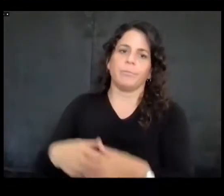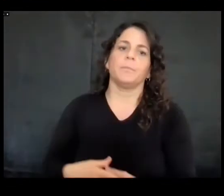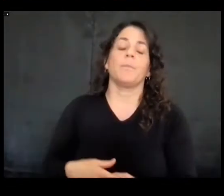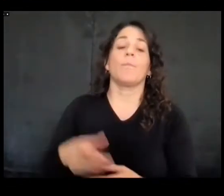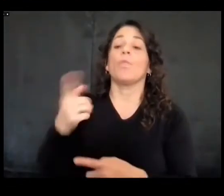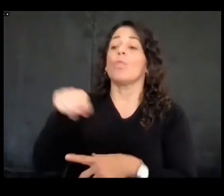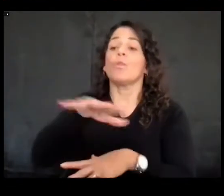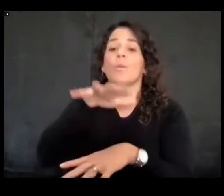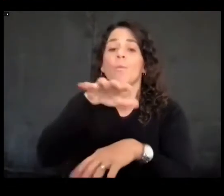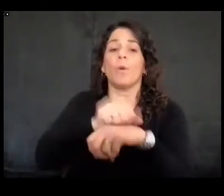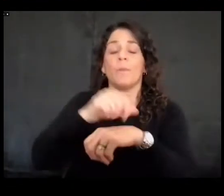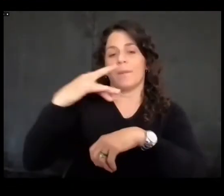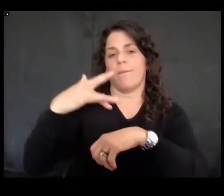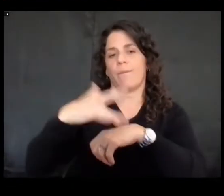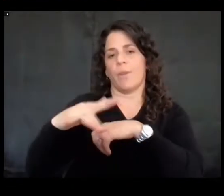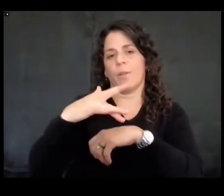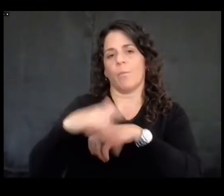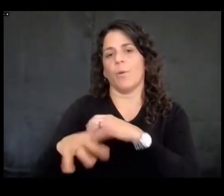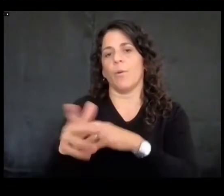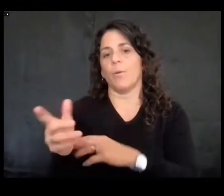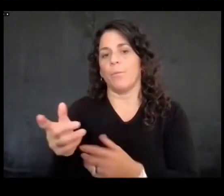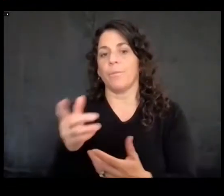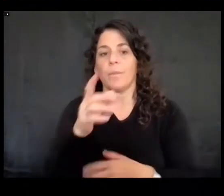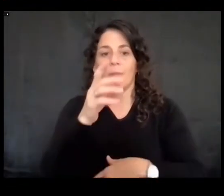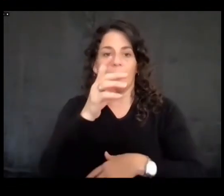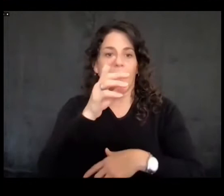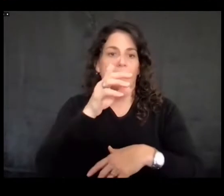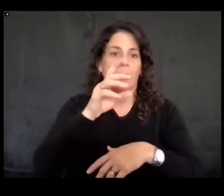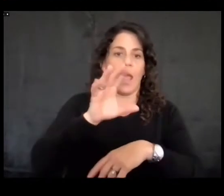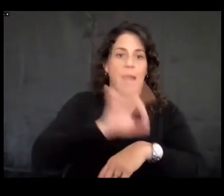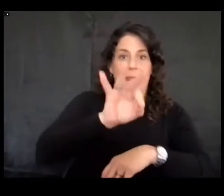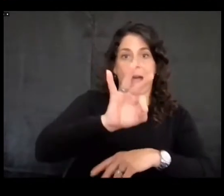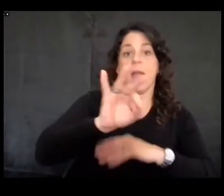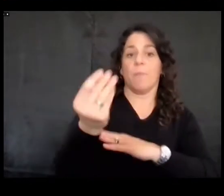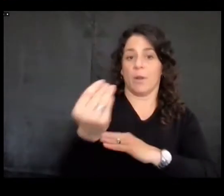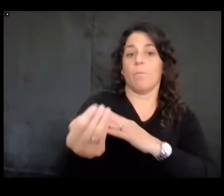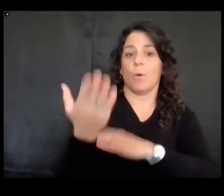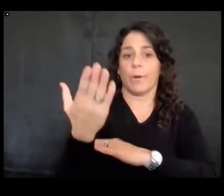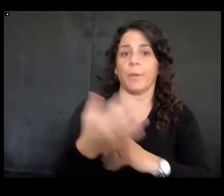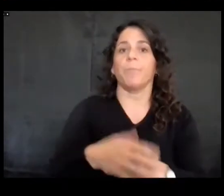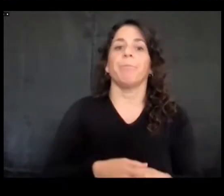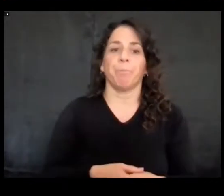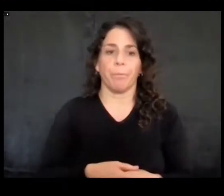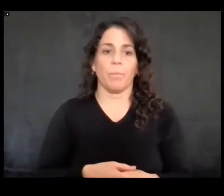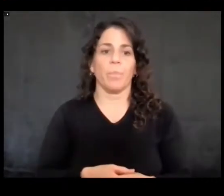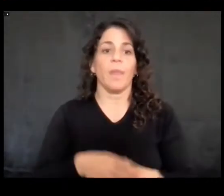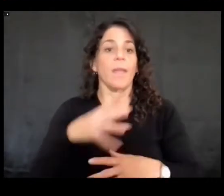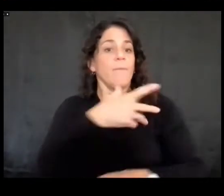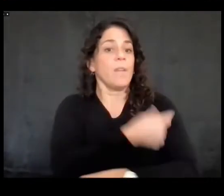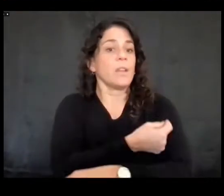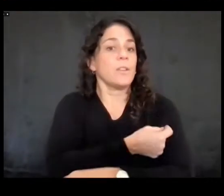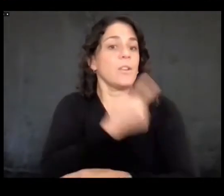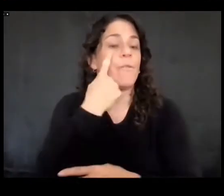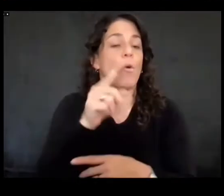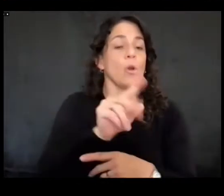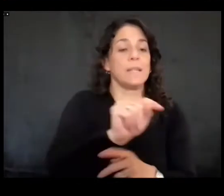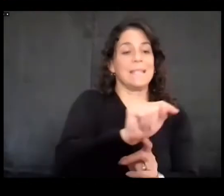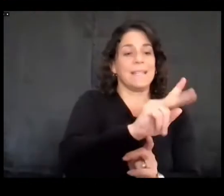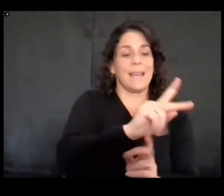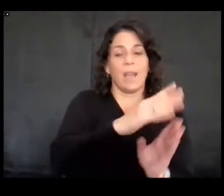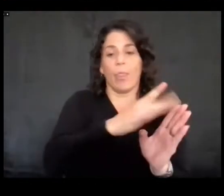y servicio de emergencia es taxista van a estar disponibles a las 9 de la mañana el lunes y las vacunas para